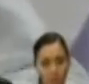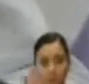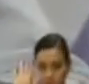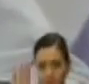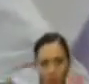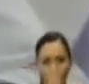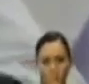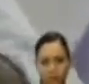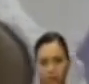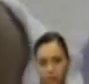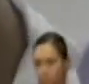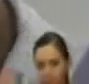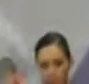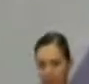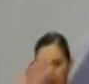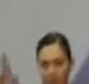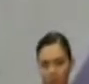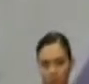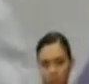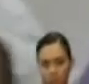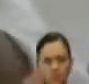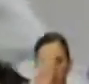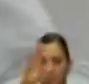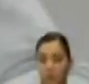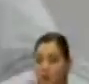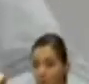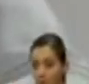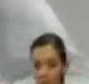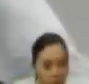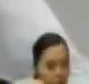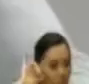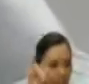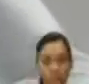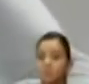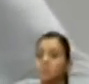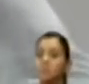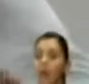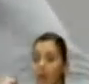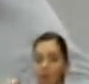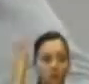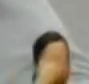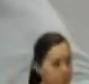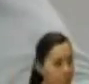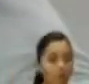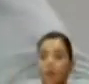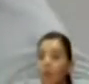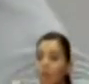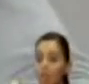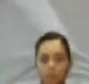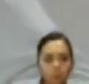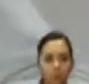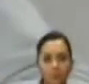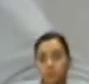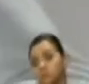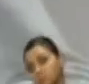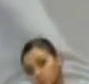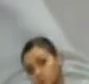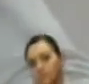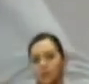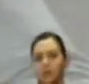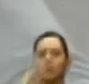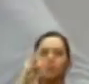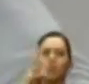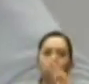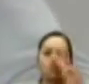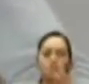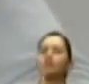oposición. Entonces siempre seguirán, es politiquería con suspicacia. ¿En qué lugar del mundo un Estado lleva a su prensa a